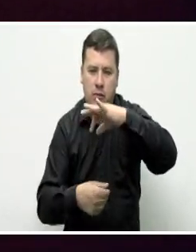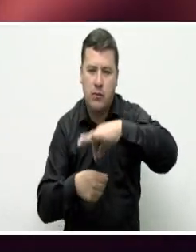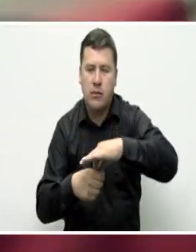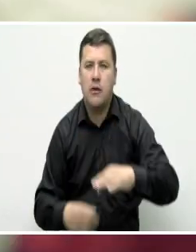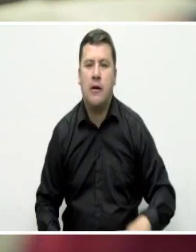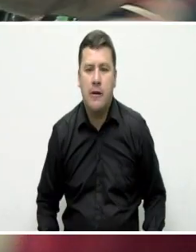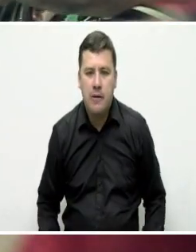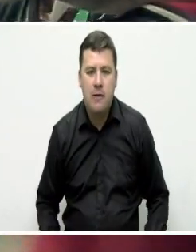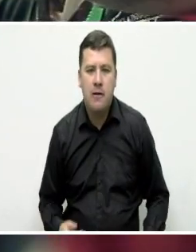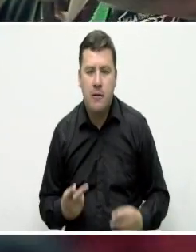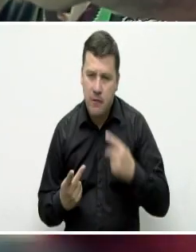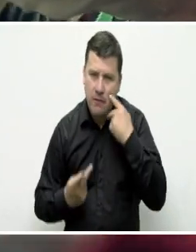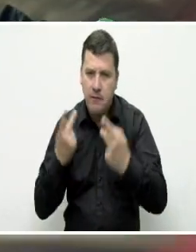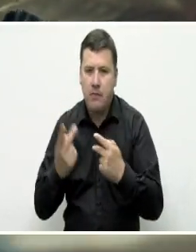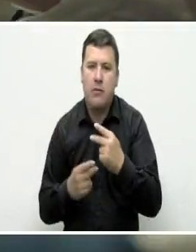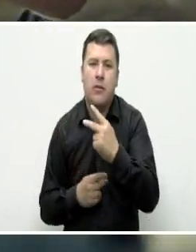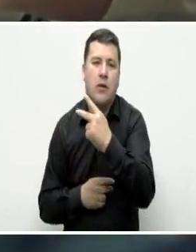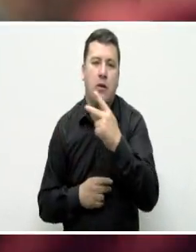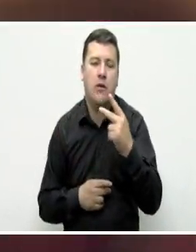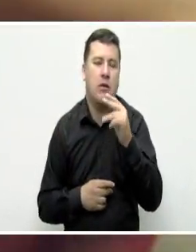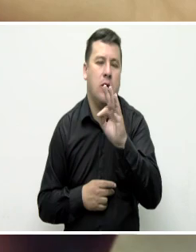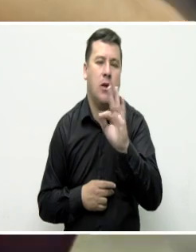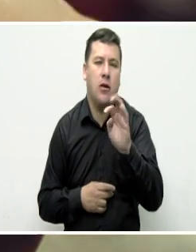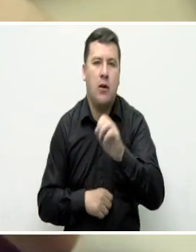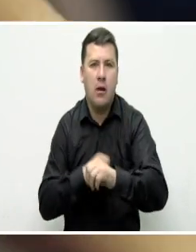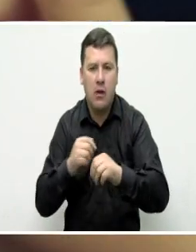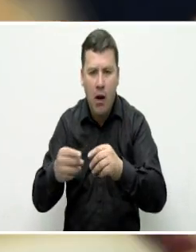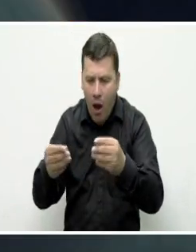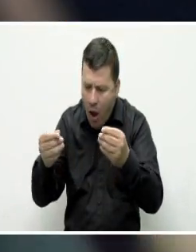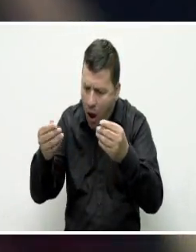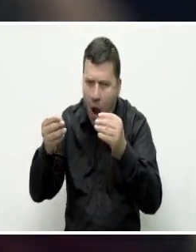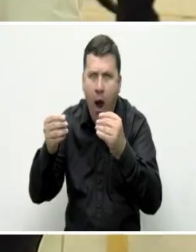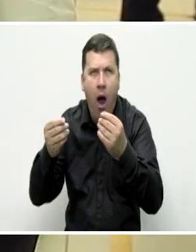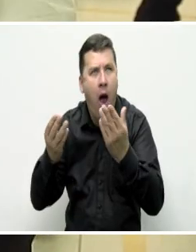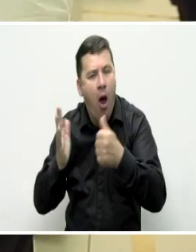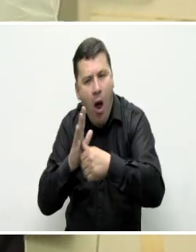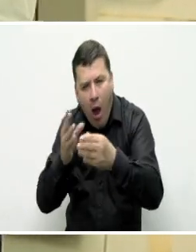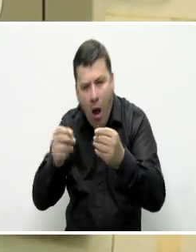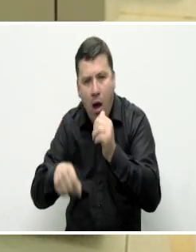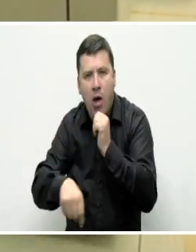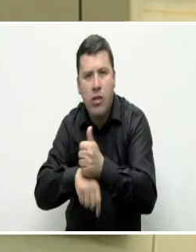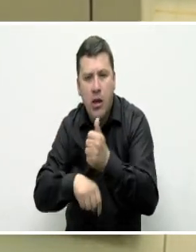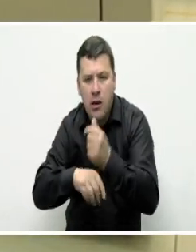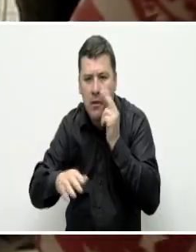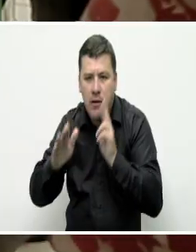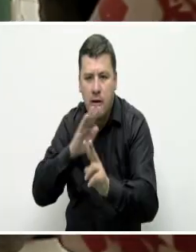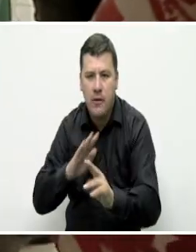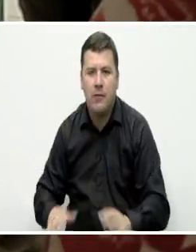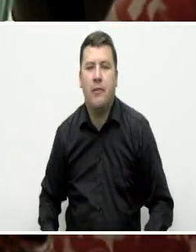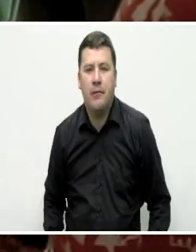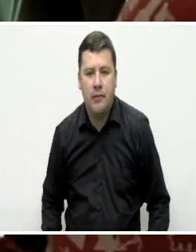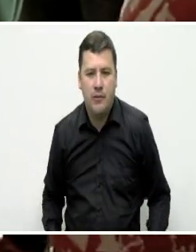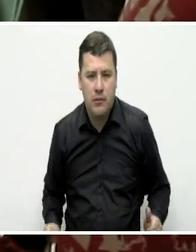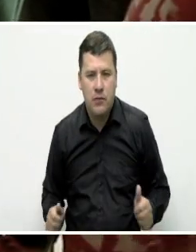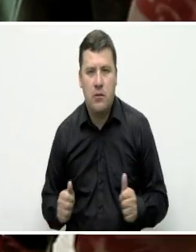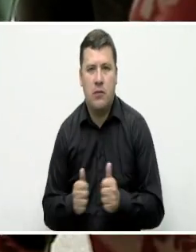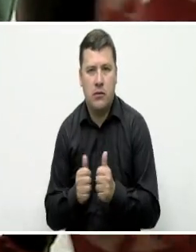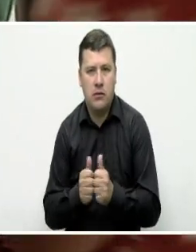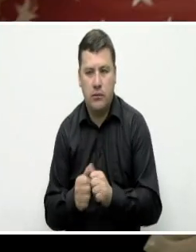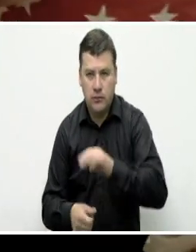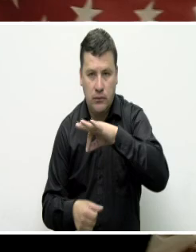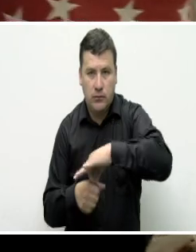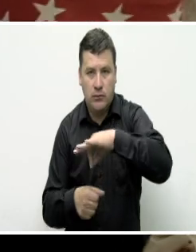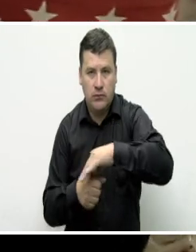En estas visitas, 239 menores conocieron de cerca la entidad y sus tareas misionales. El acompañamiento en la elección de